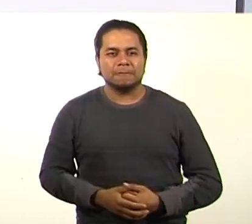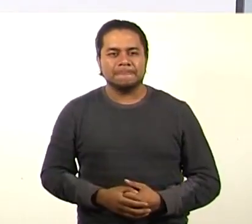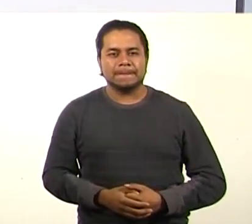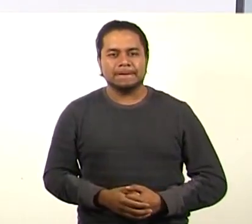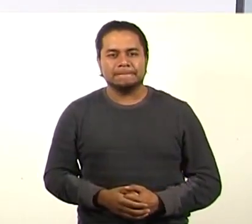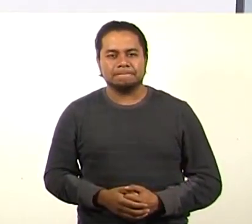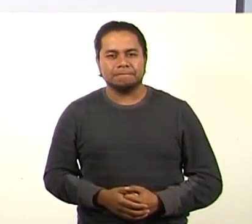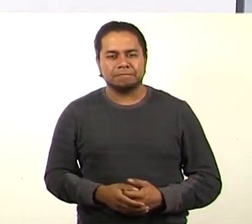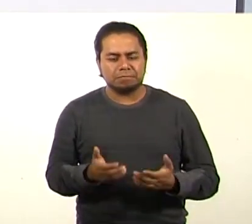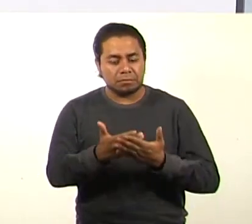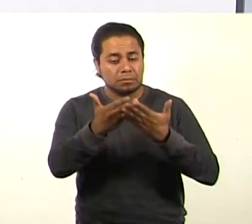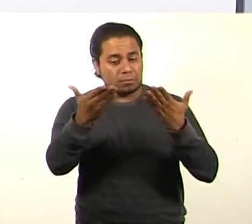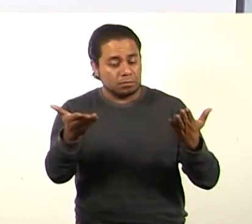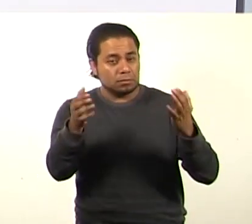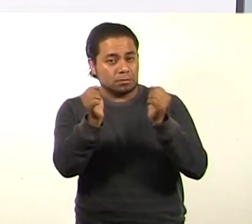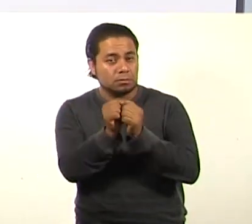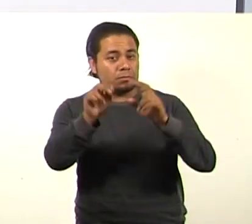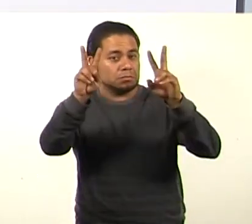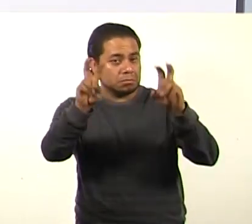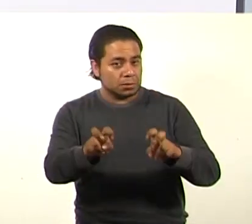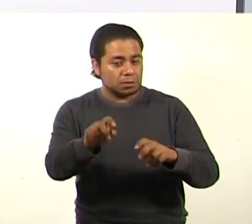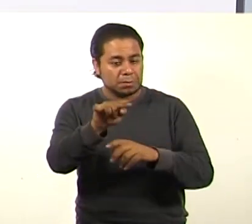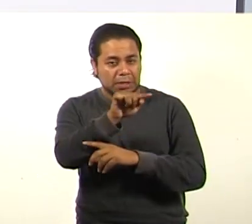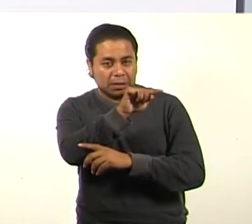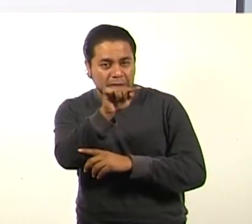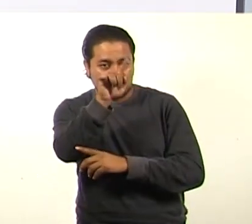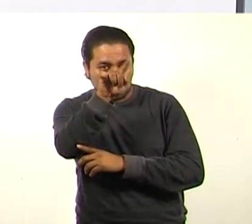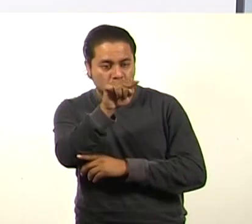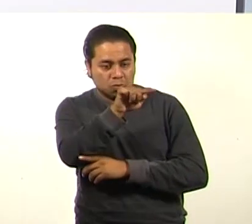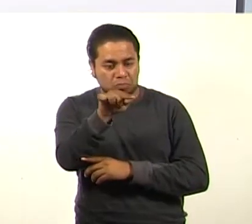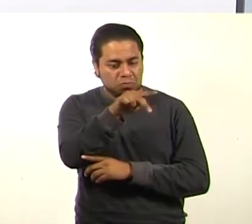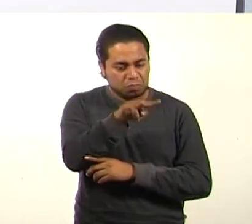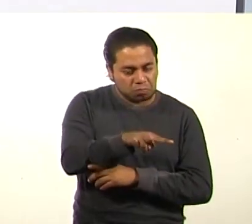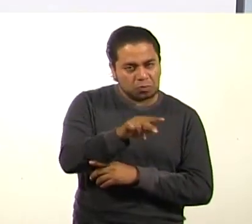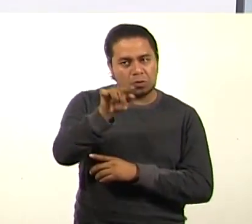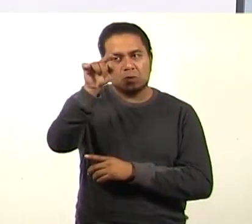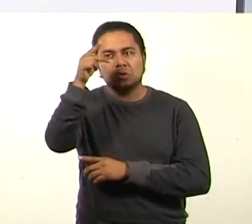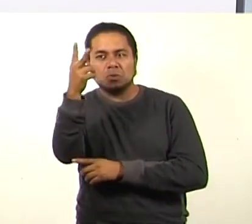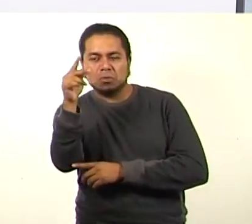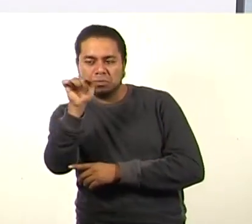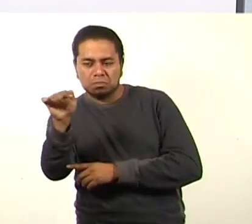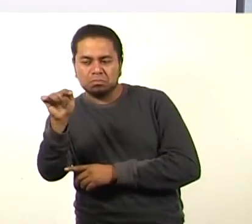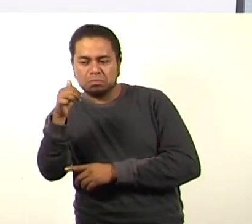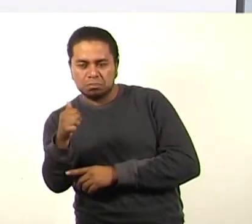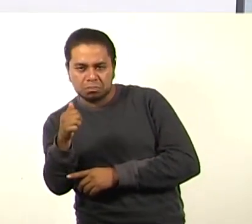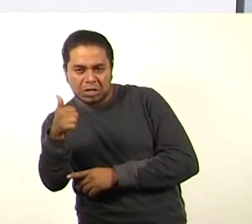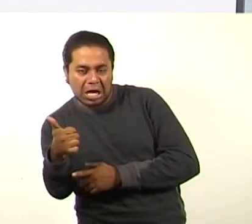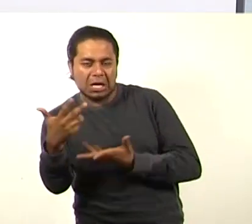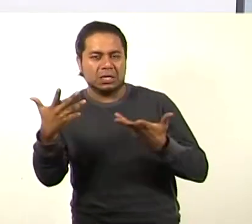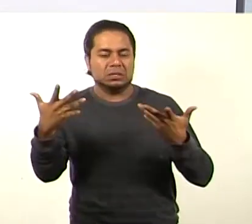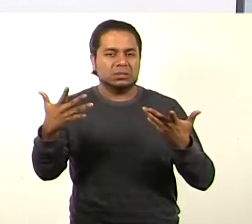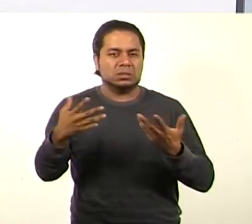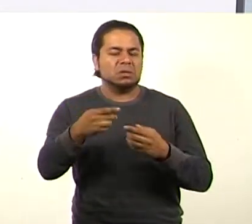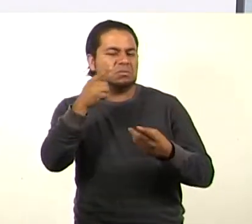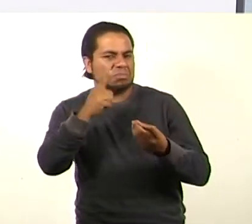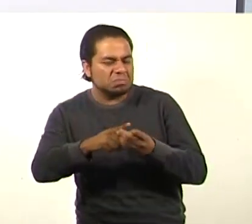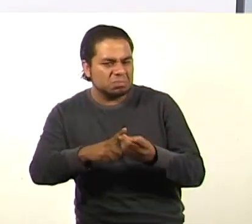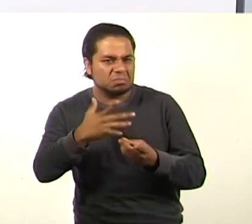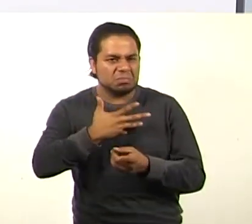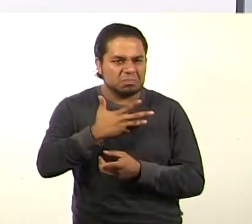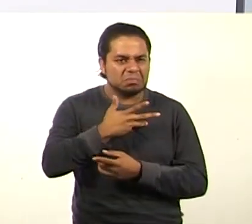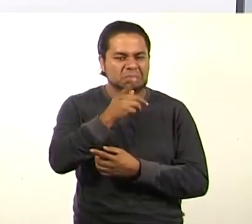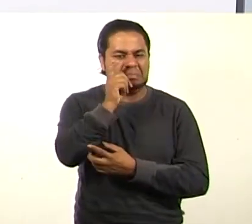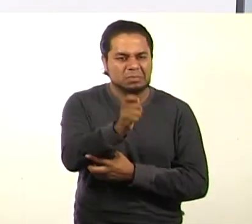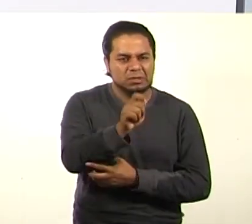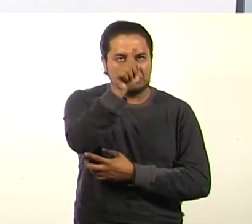Ahora, hablando de fracciones, un poquito, usted se preguntará, bueno, ¿y las fracciones dónde? ¿No? ¿Dónde las vemos? ¿Dónde